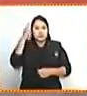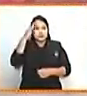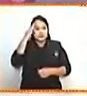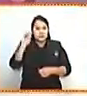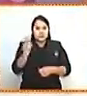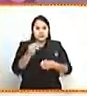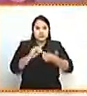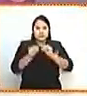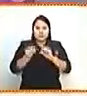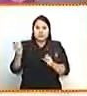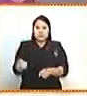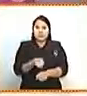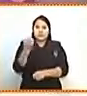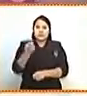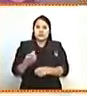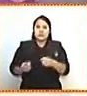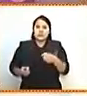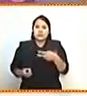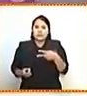primer número, primer dígito.